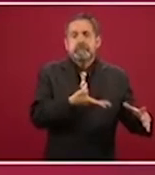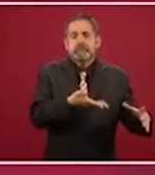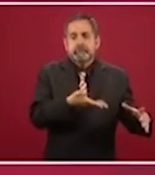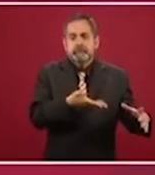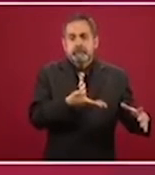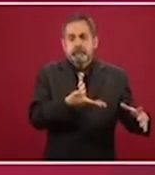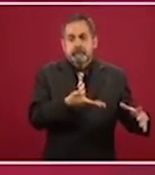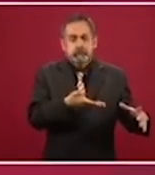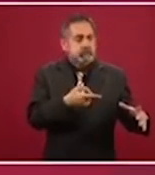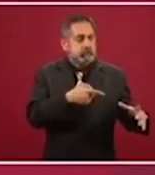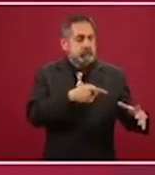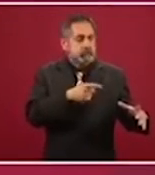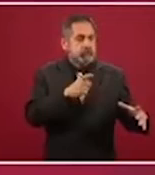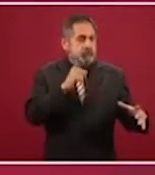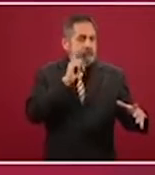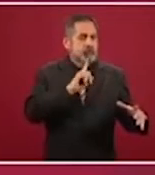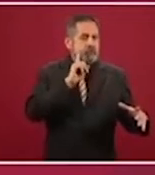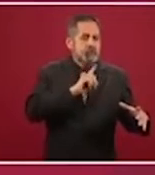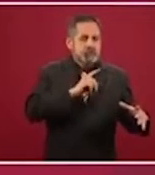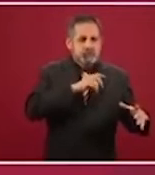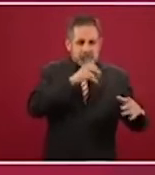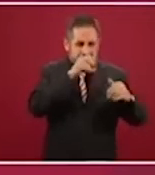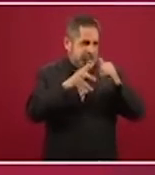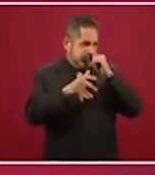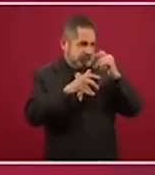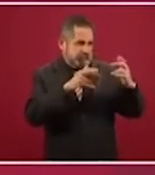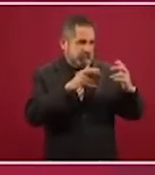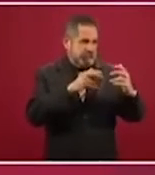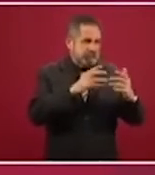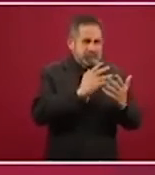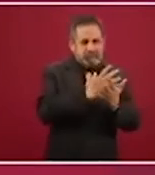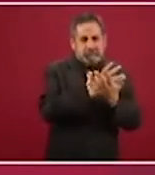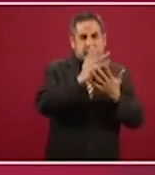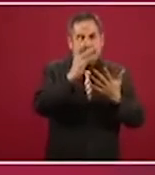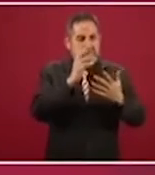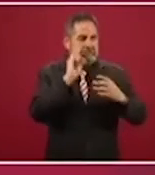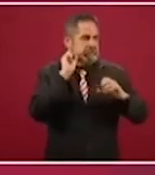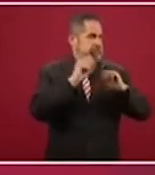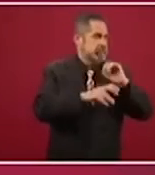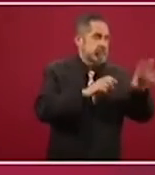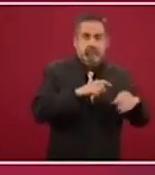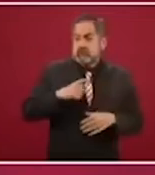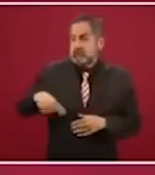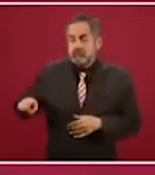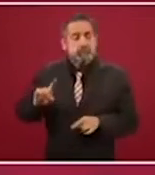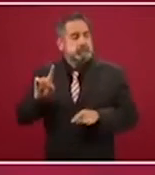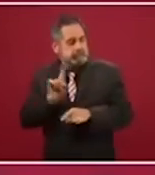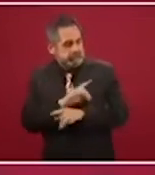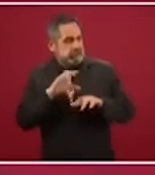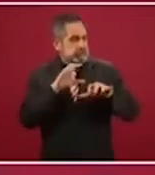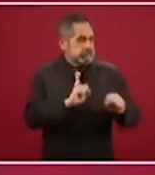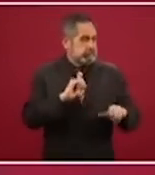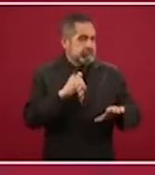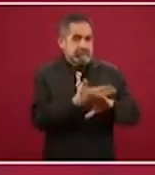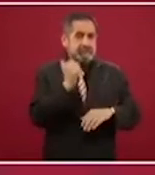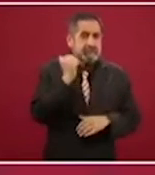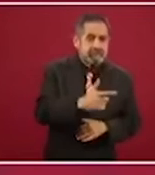las que actuaron con exceso, porque no